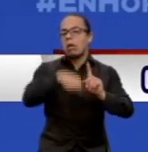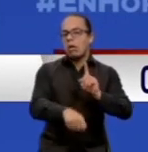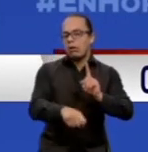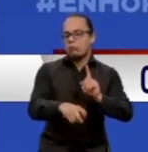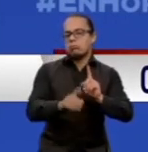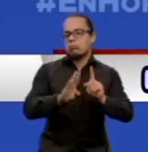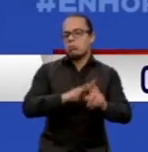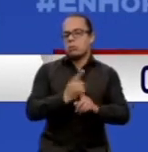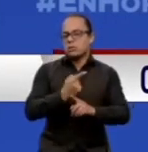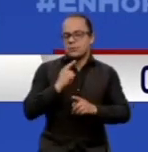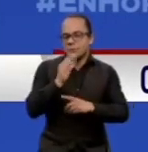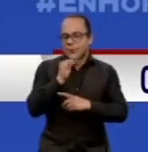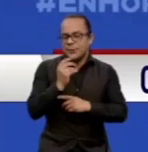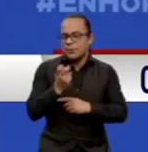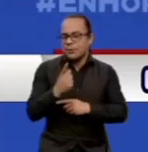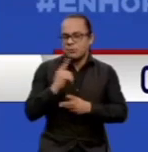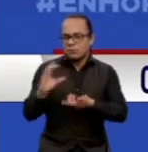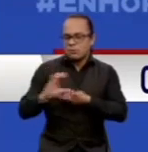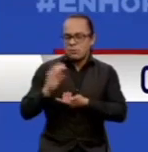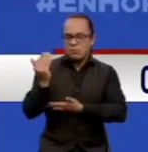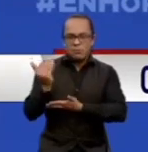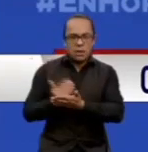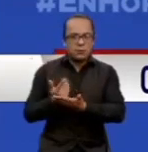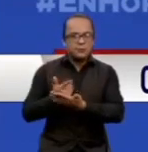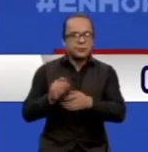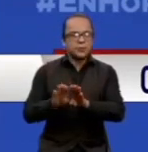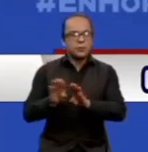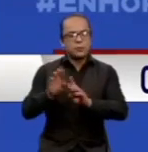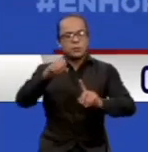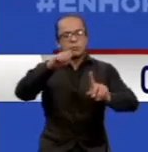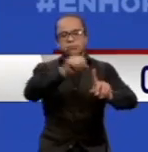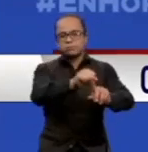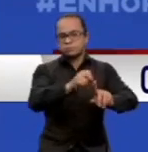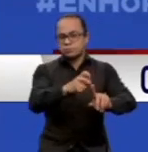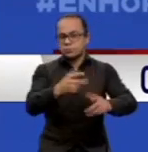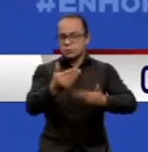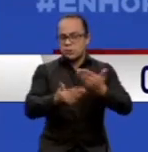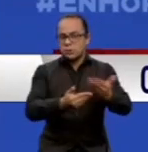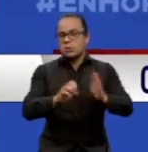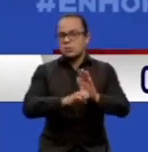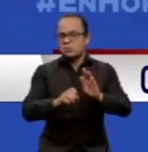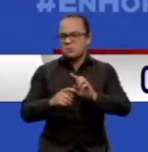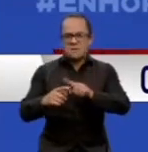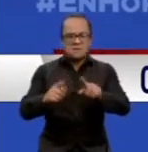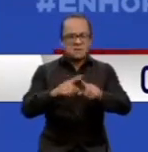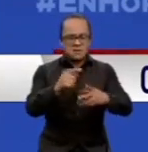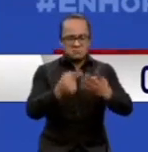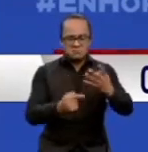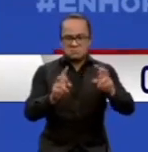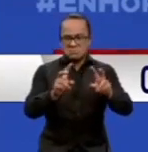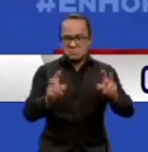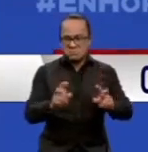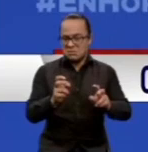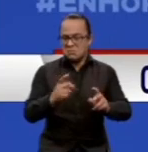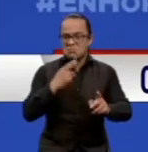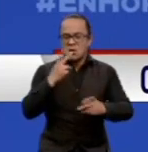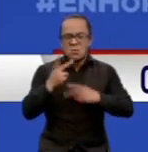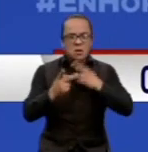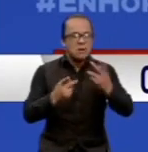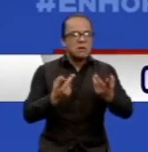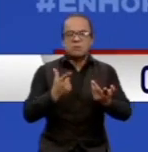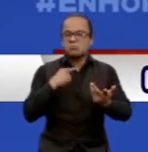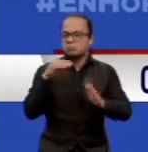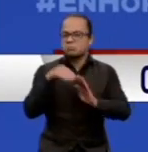verdad es que no me va a alcanzar los proyectos que yo iba a hacer para llegar a eso, las promociones, lo que sea, no, las mejoras, no me va a